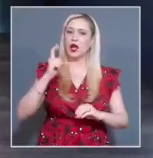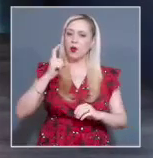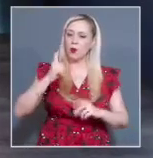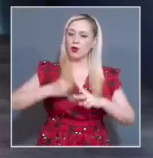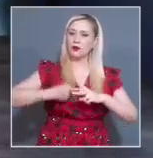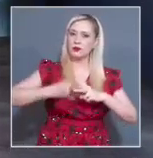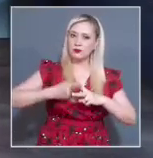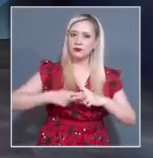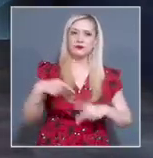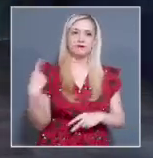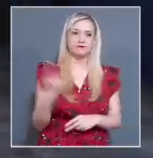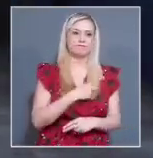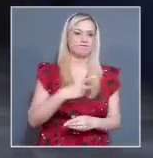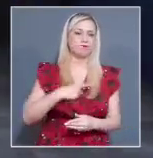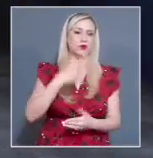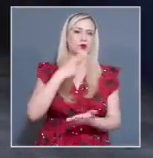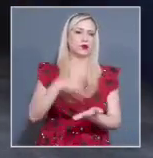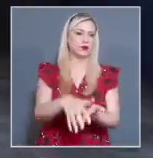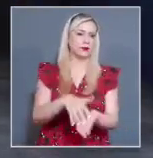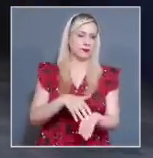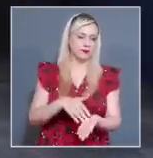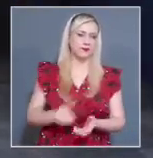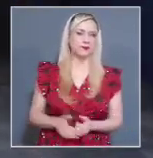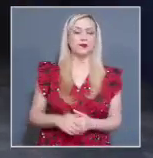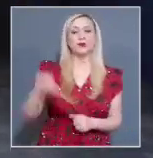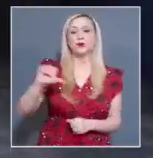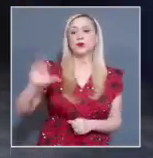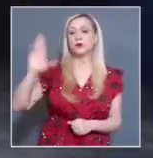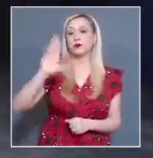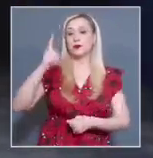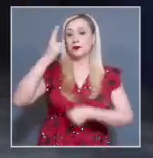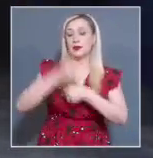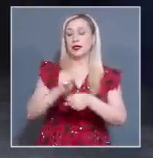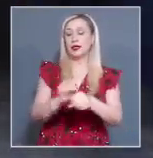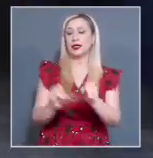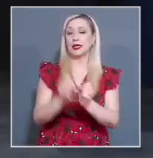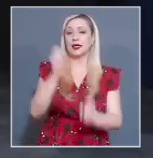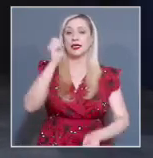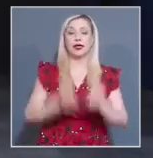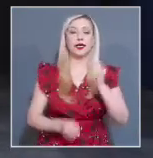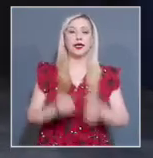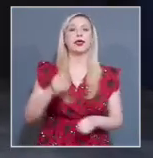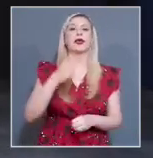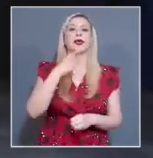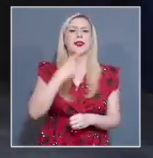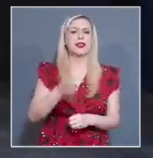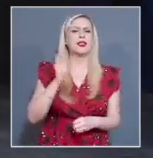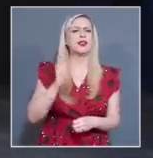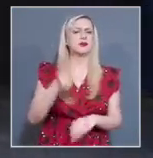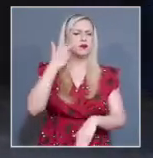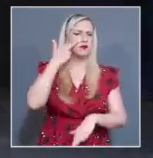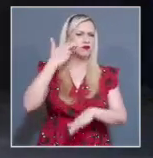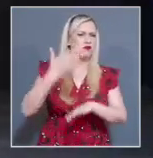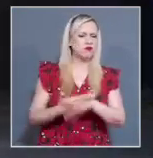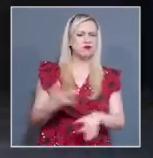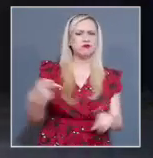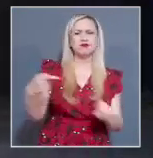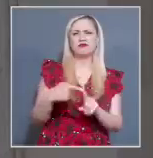Y en su sesión de este miércoles, la primera sala de la Corte abordará temas relacionados con responsabilidad patrimonial e interrupción del